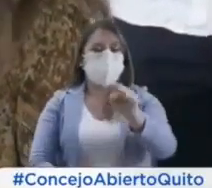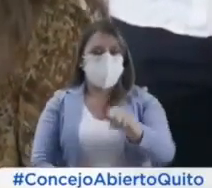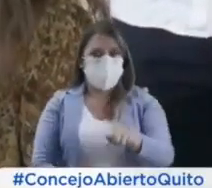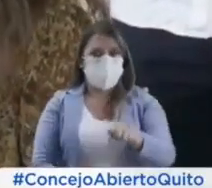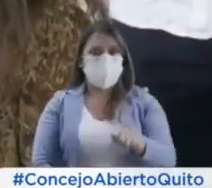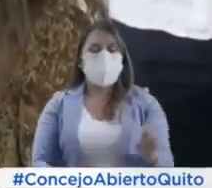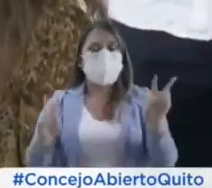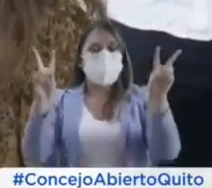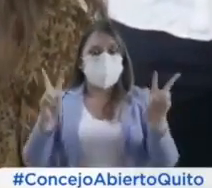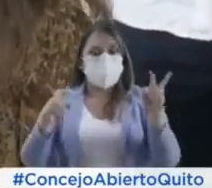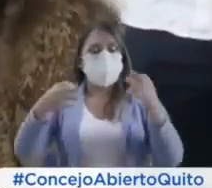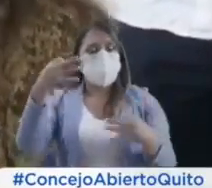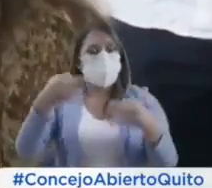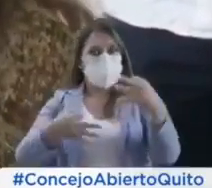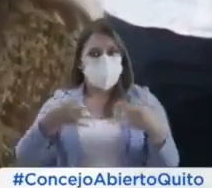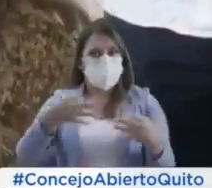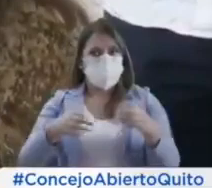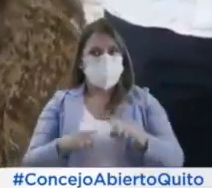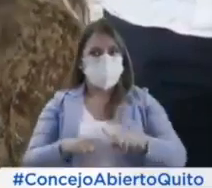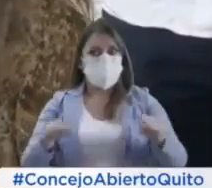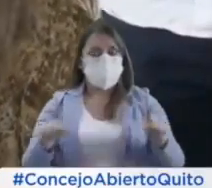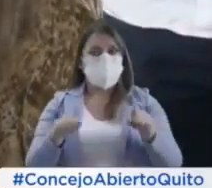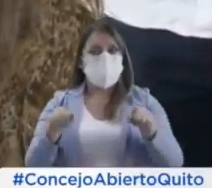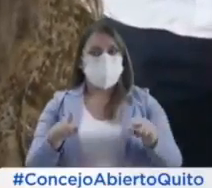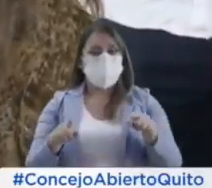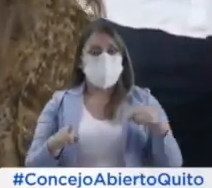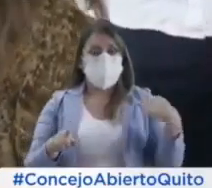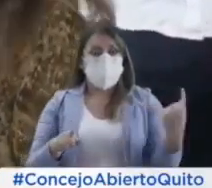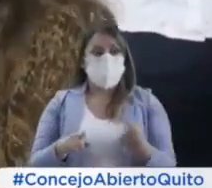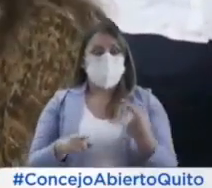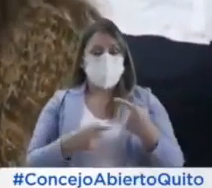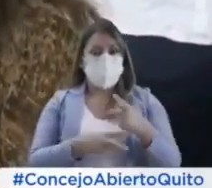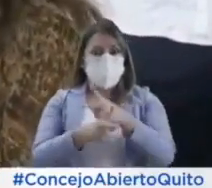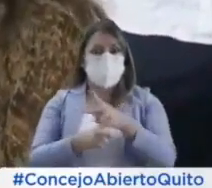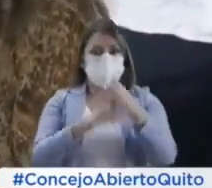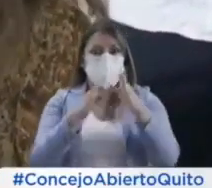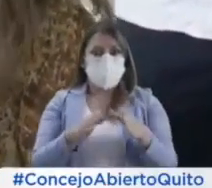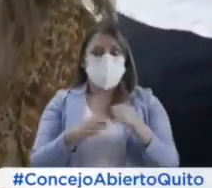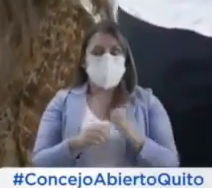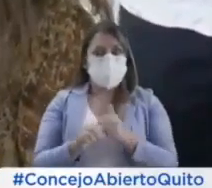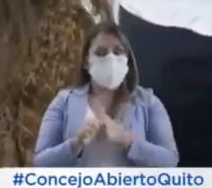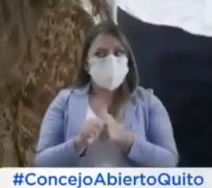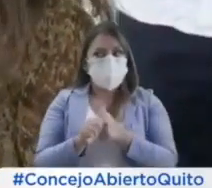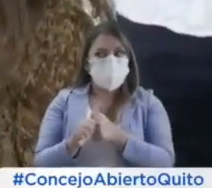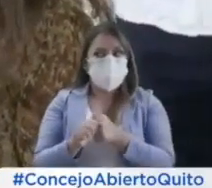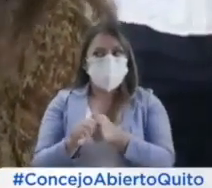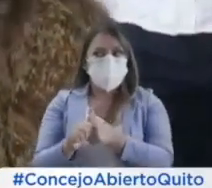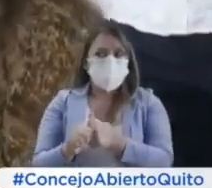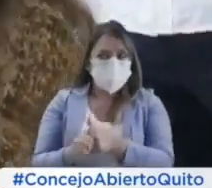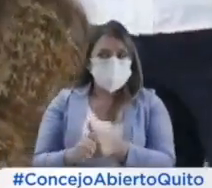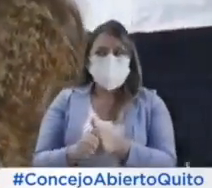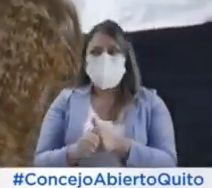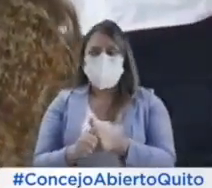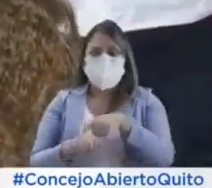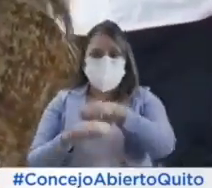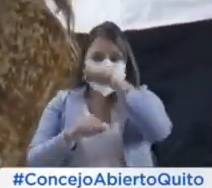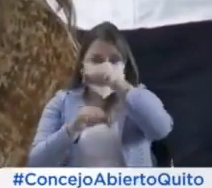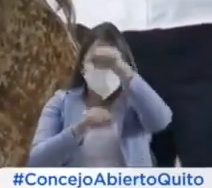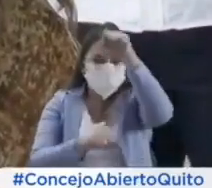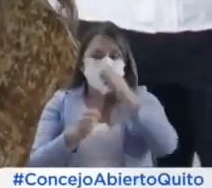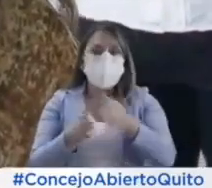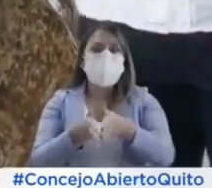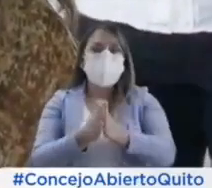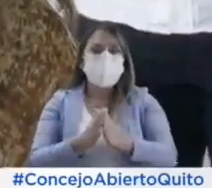de índole jurídica, pero la función de fiscalización de un concejal no consiste solamente en pedir informes y